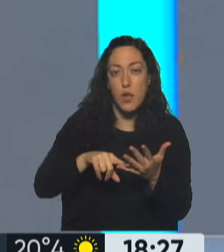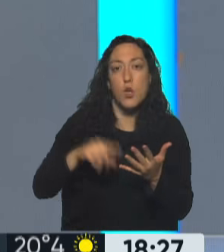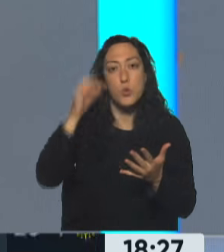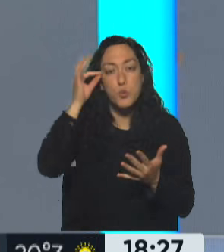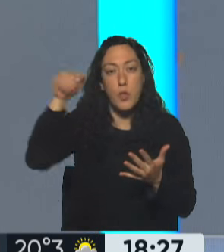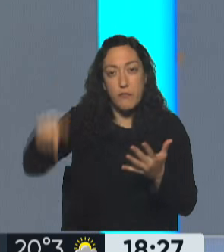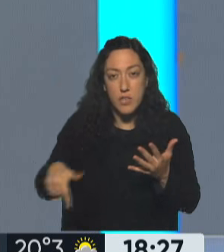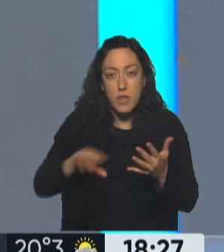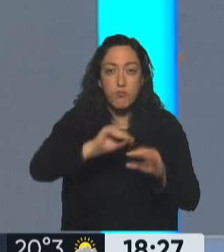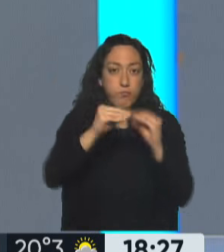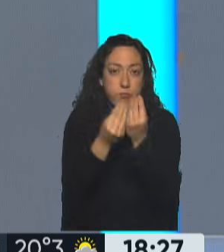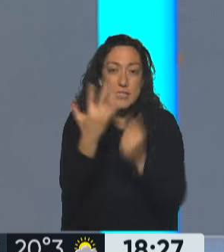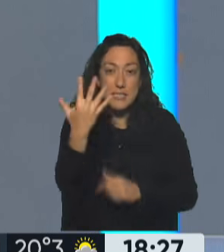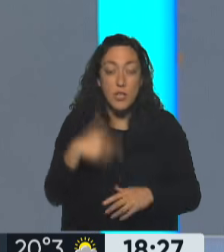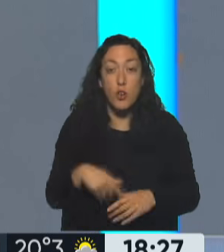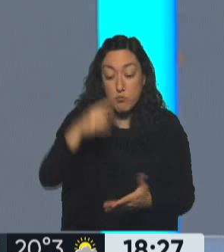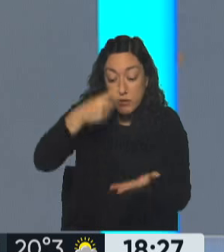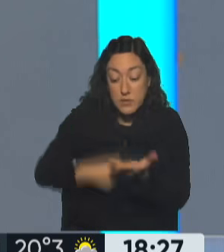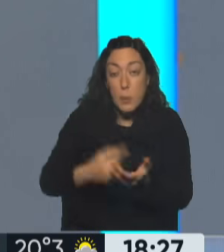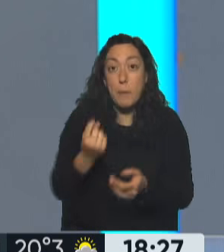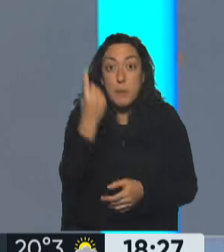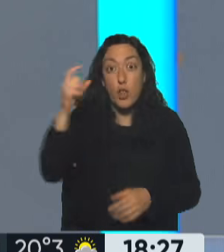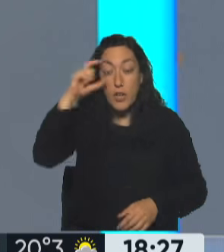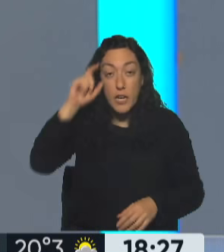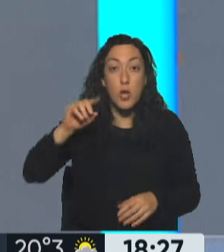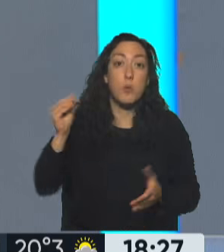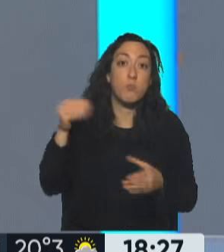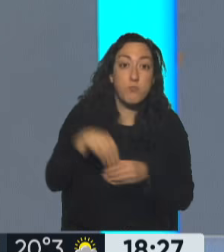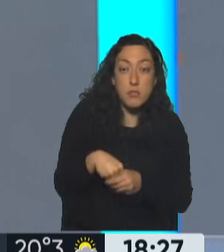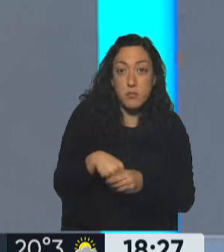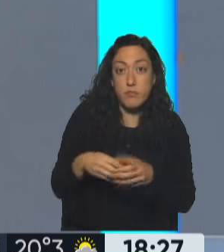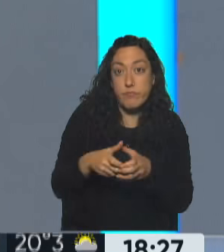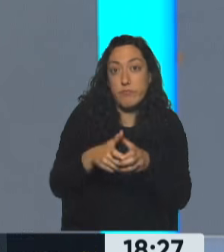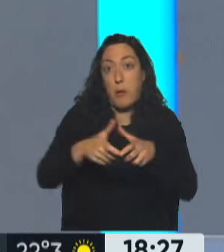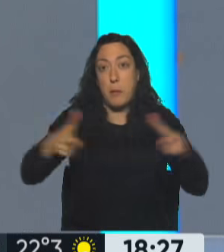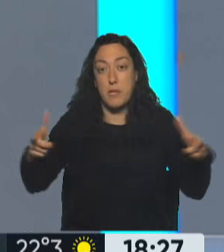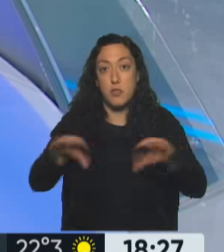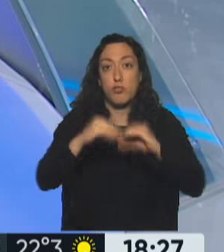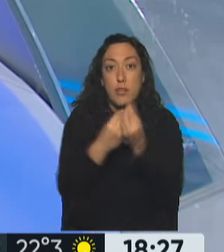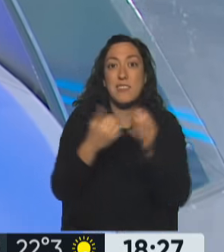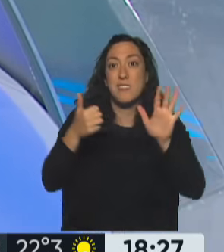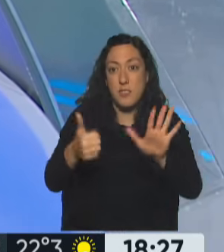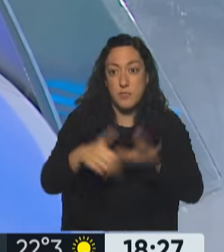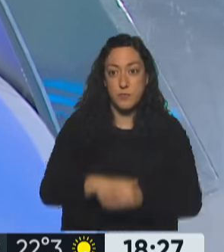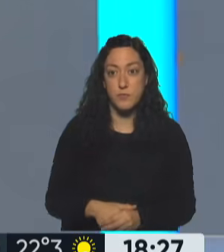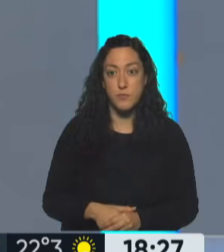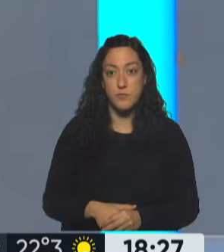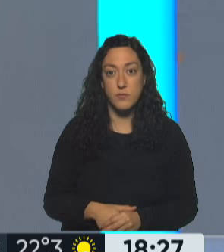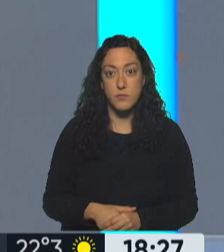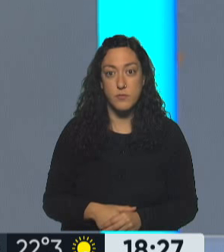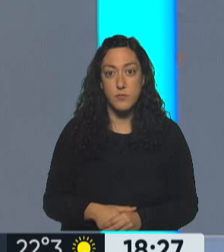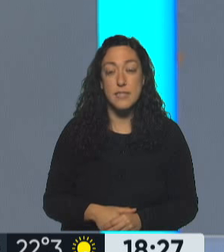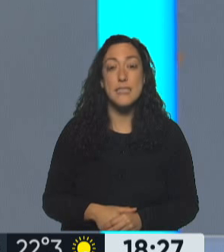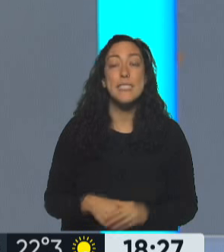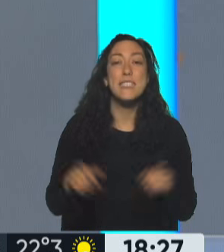5. Sí. Hoy decidieron que a partir del 1 de enero, esos 5 países decidieron que a partir del 1 de enero se incorporan 6 países. Sí. Yo escribí la